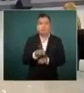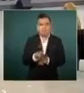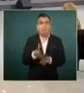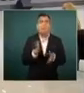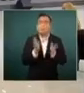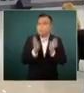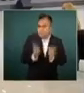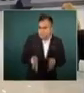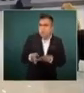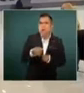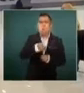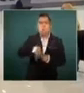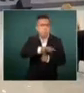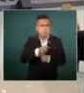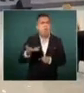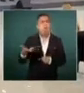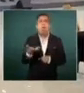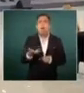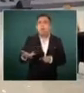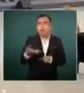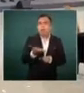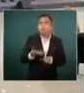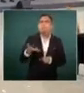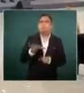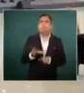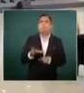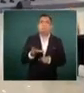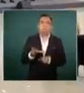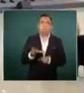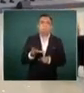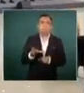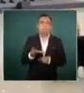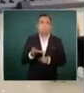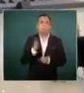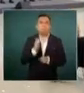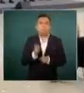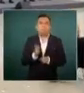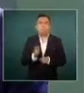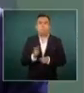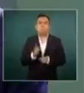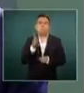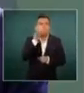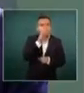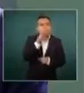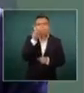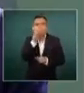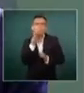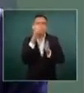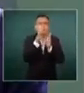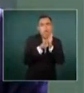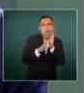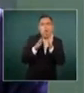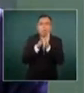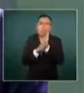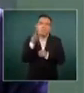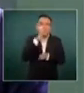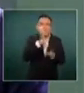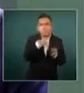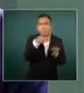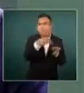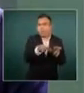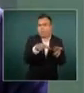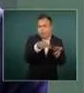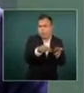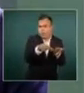y les comentamos y les respondimos que una noticia muy esperada que ya